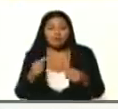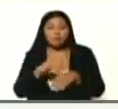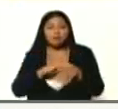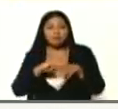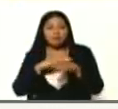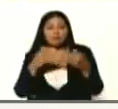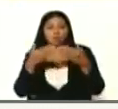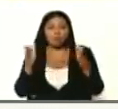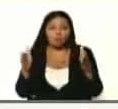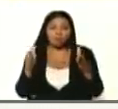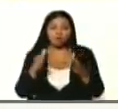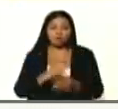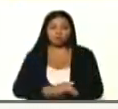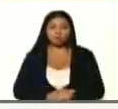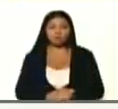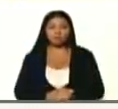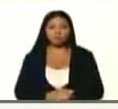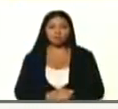como